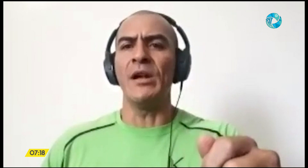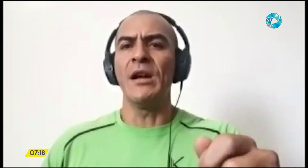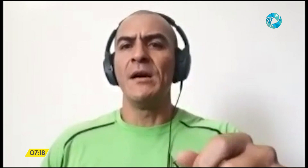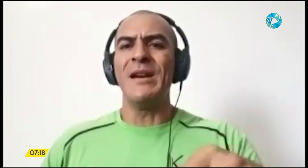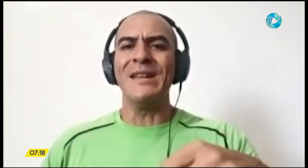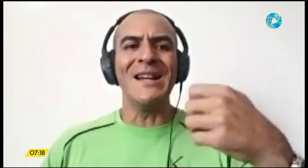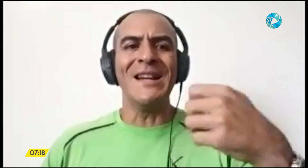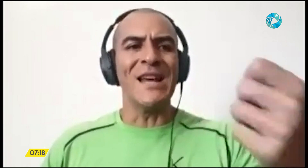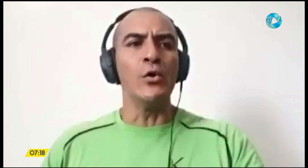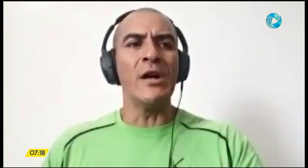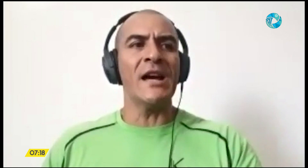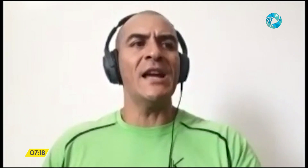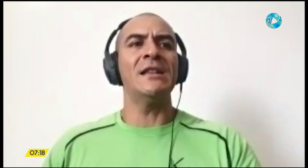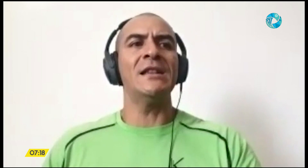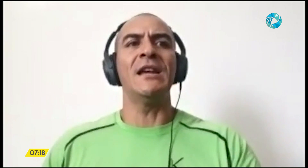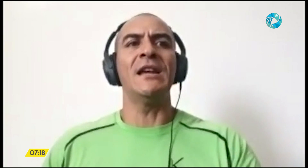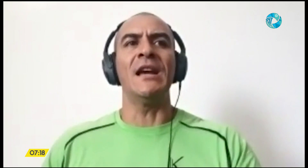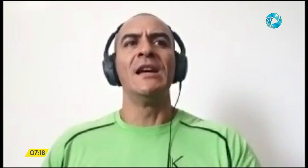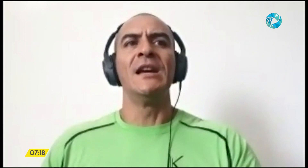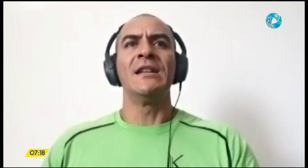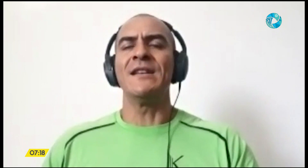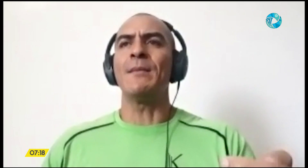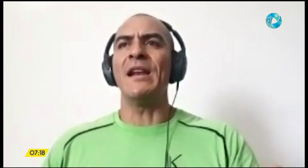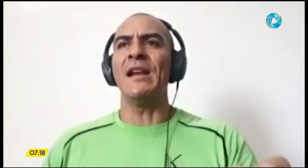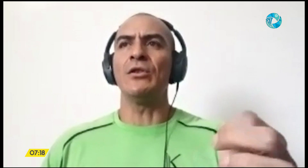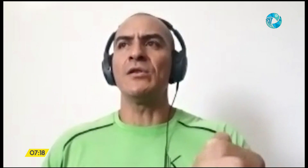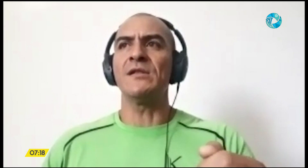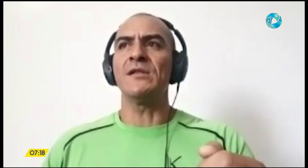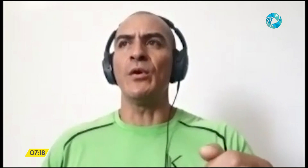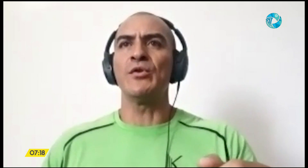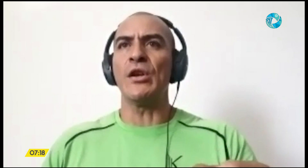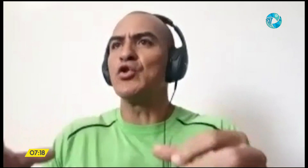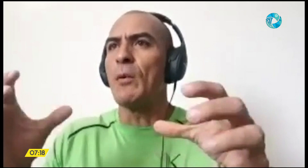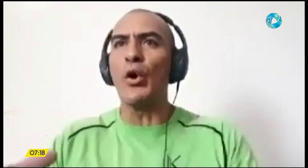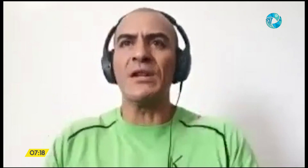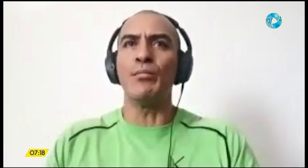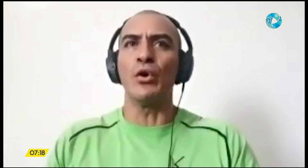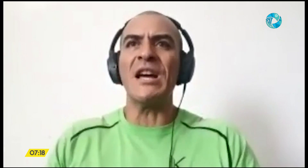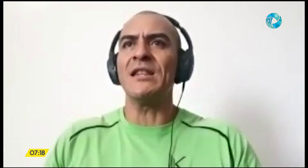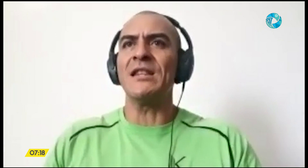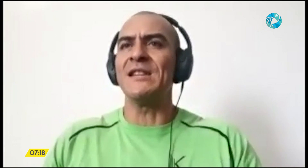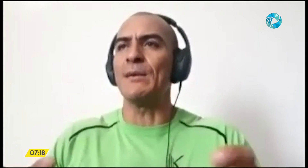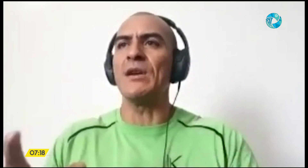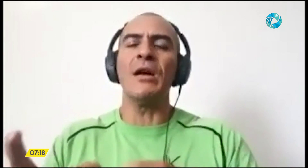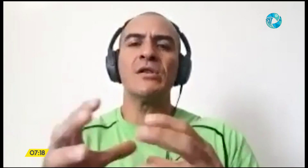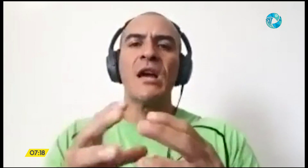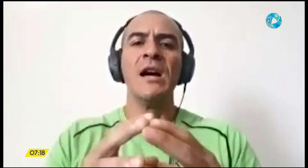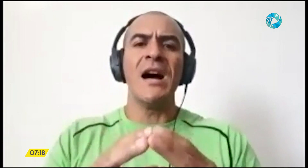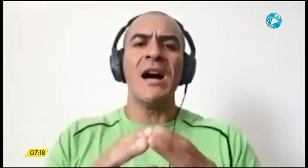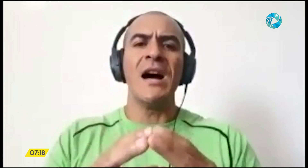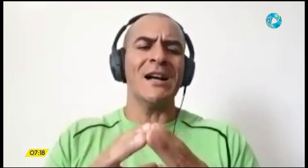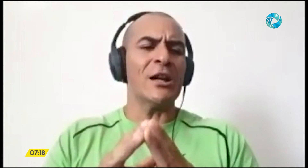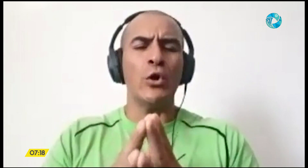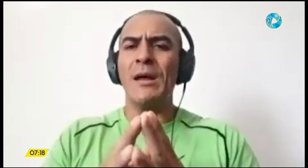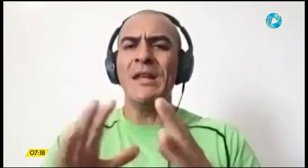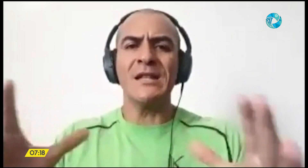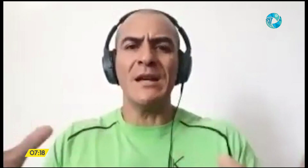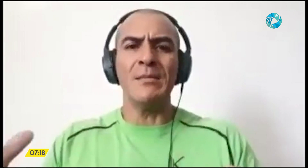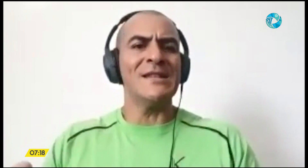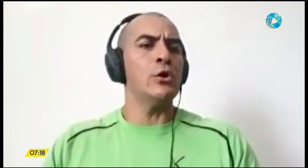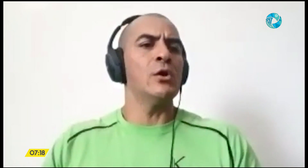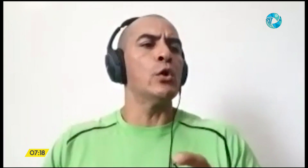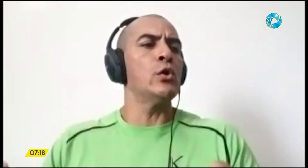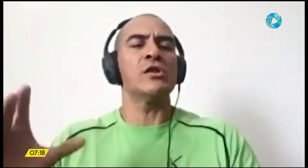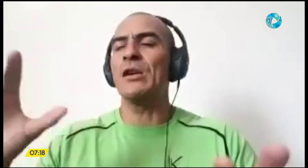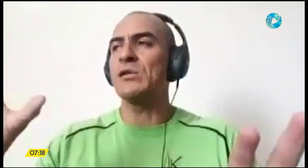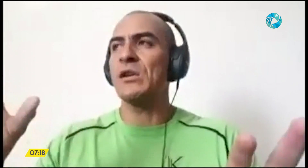poder brindarle salud a la gente y que de esta manera entonces podamos ser un soporte importante y estamos llamados a acatar todas las medidas del Ministerio